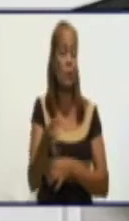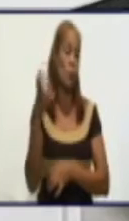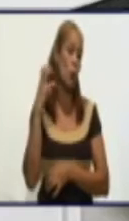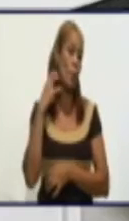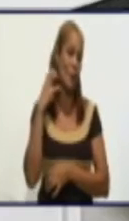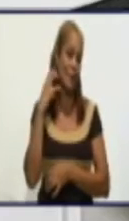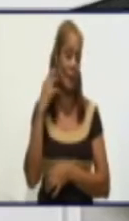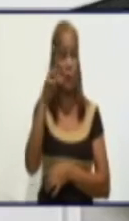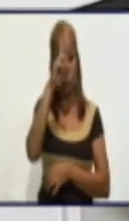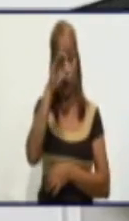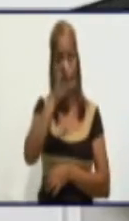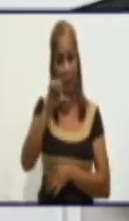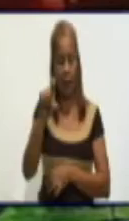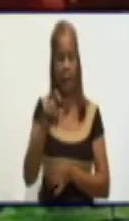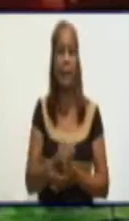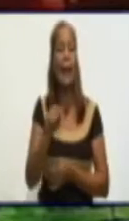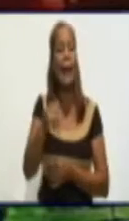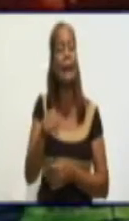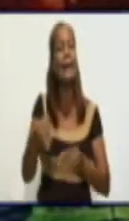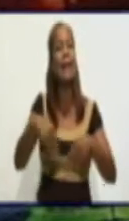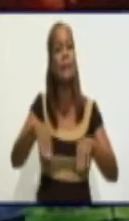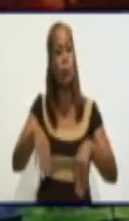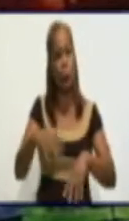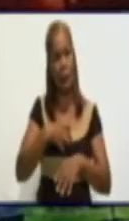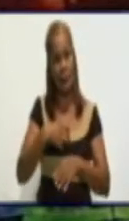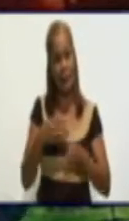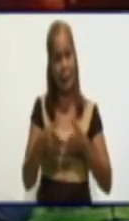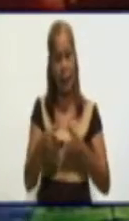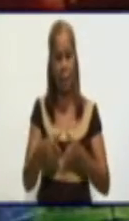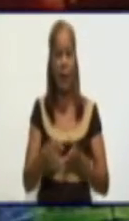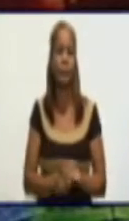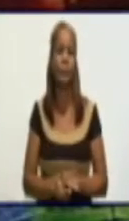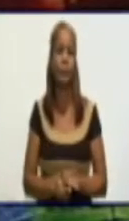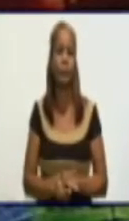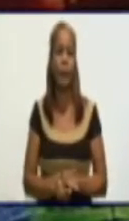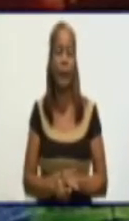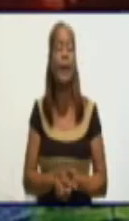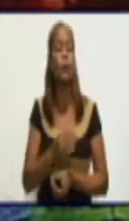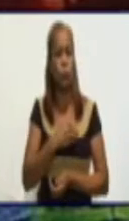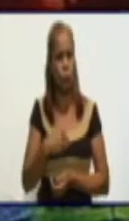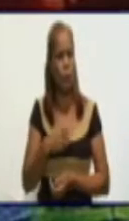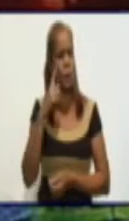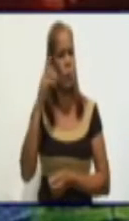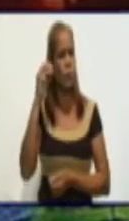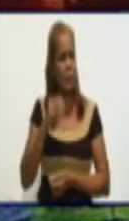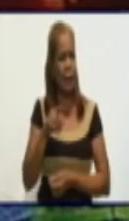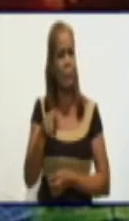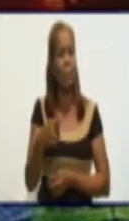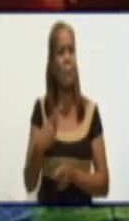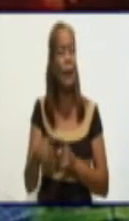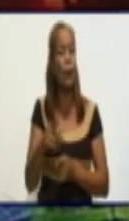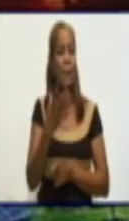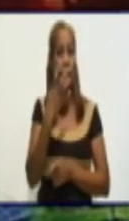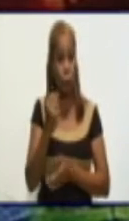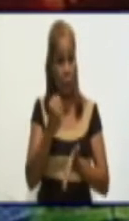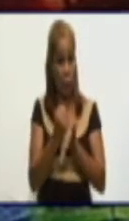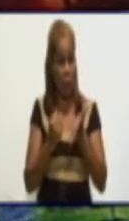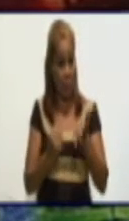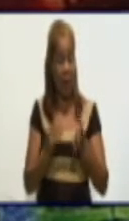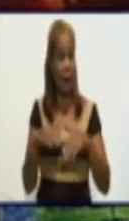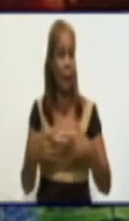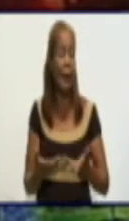situación de la provincia doctor aunque usted se refirió pero me gustaría profundizar en el caso de los tres niños menores de un año